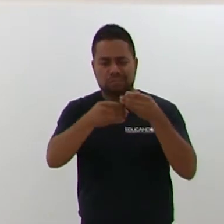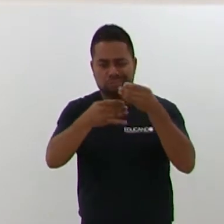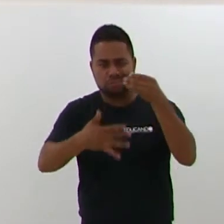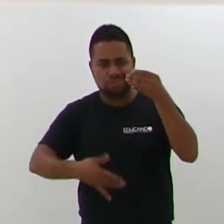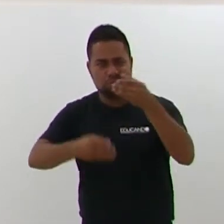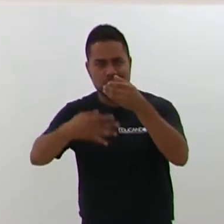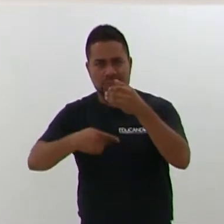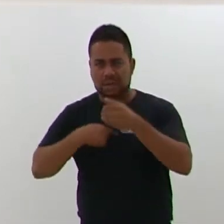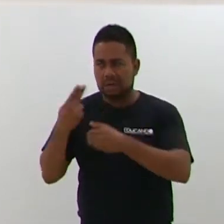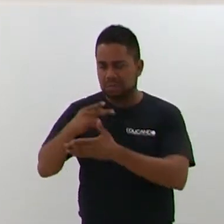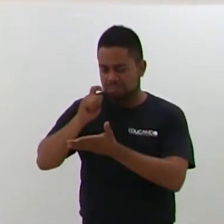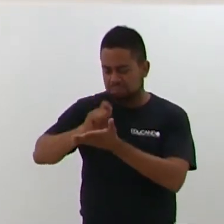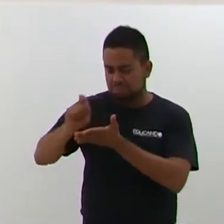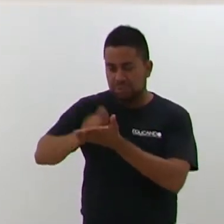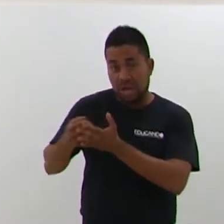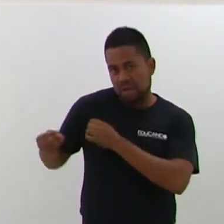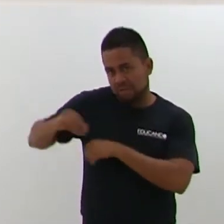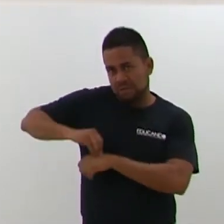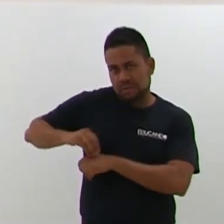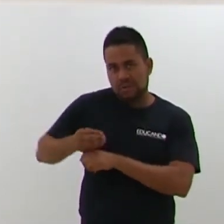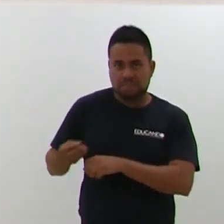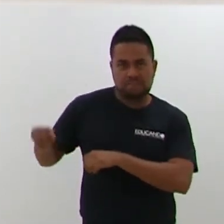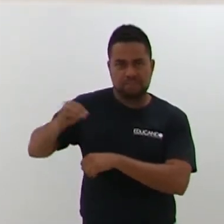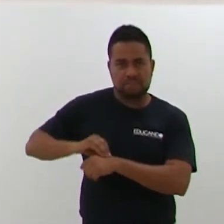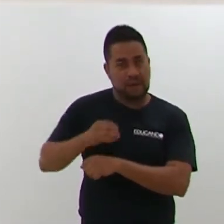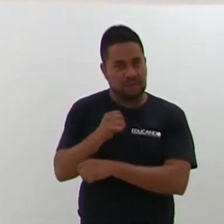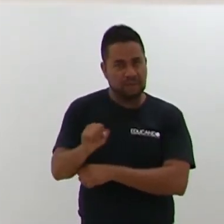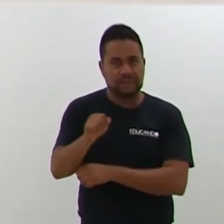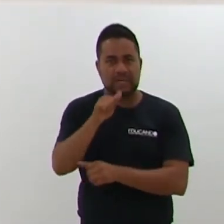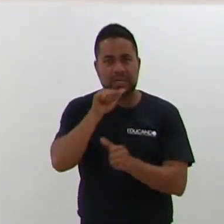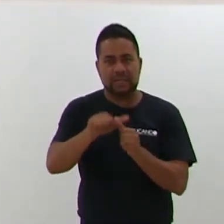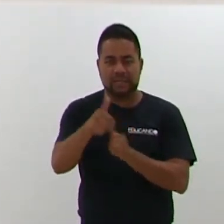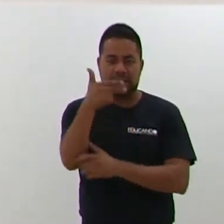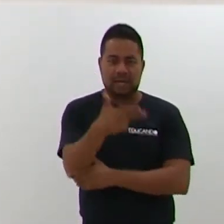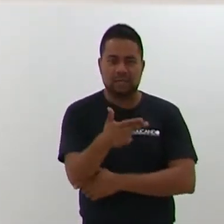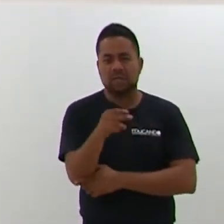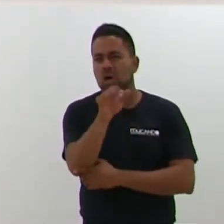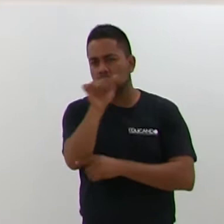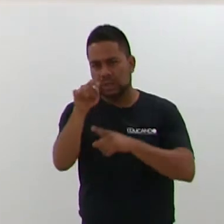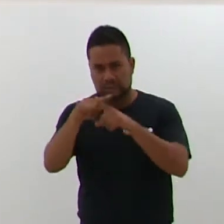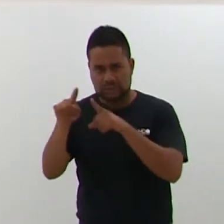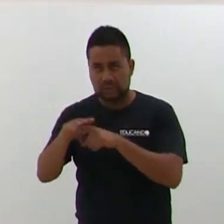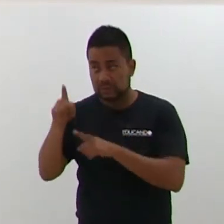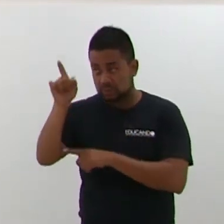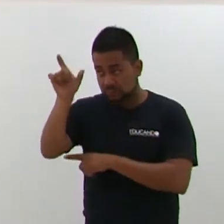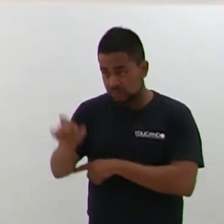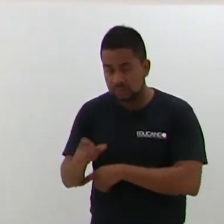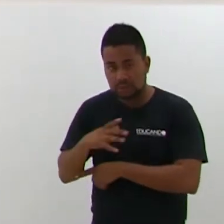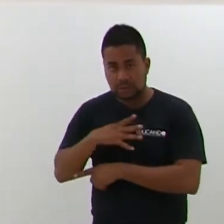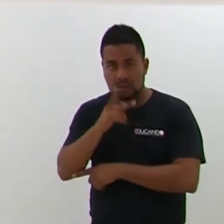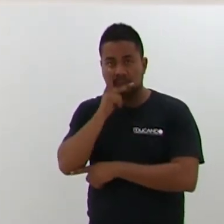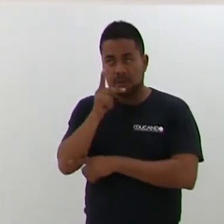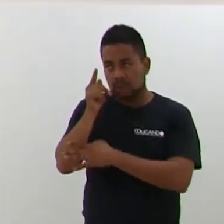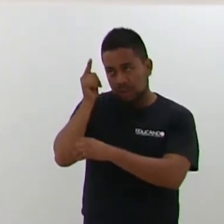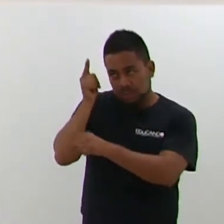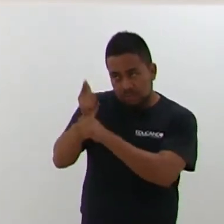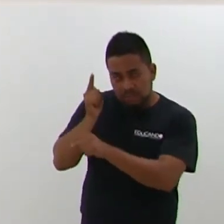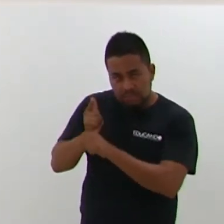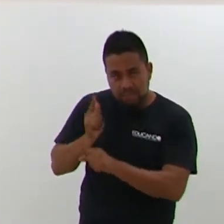necesitamos escribirles H. Vamos a ver otros más. Acá tenemos unas palabras muy